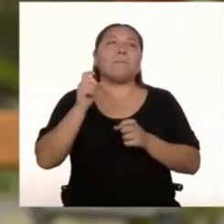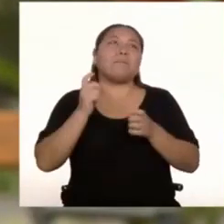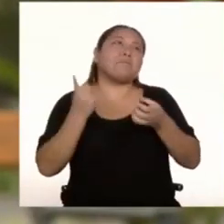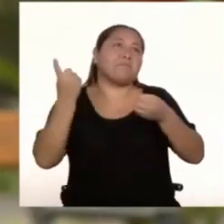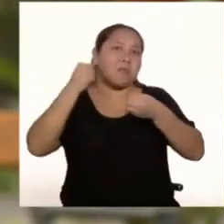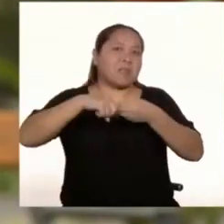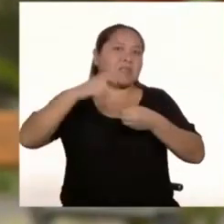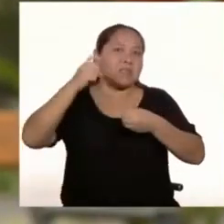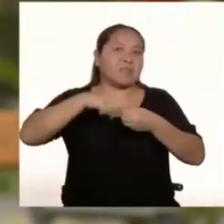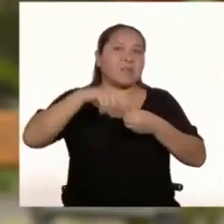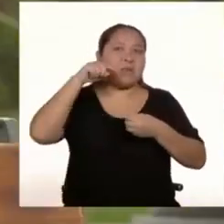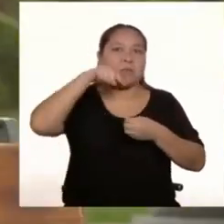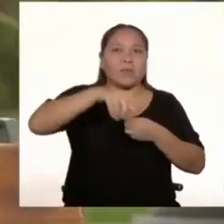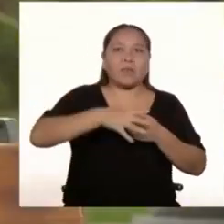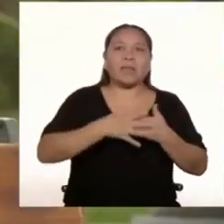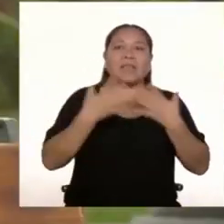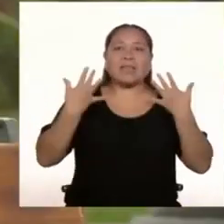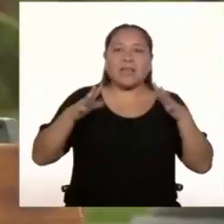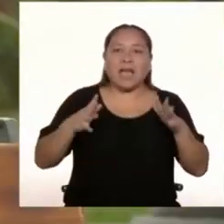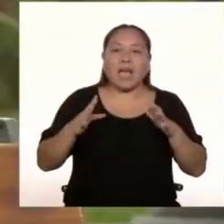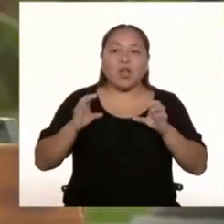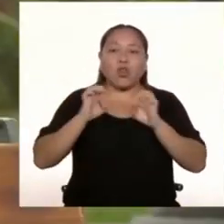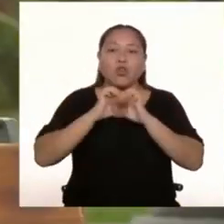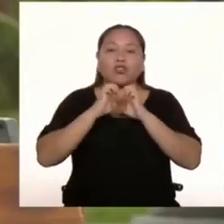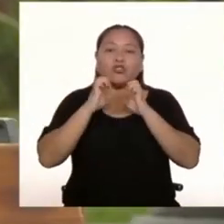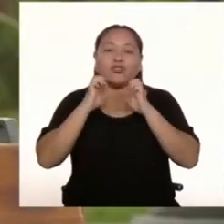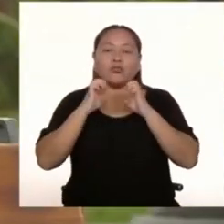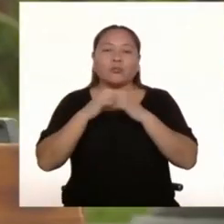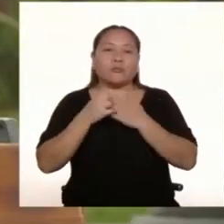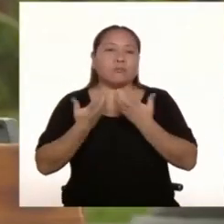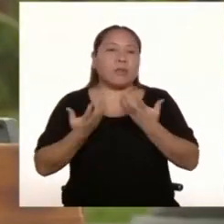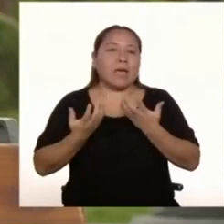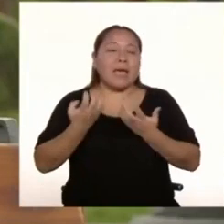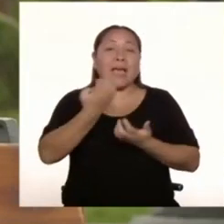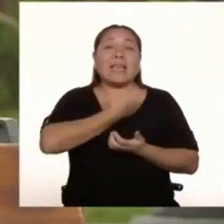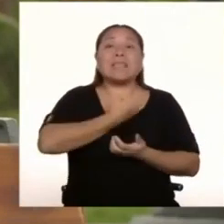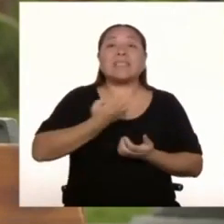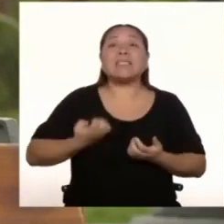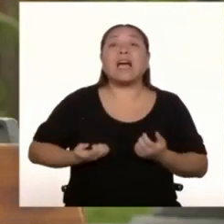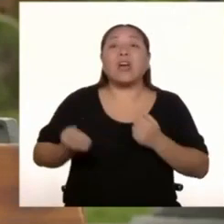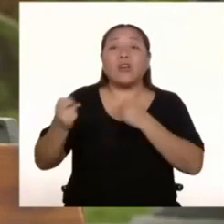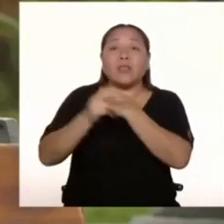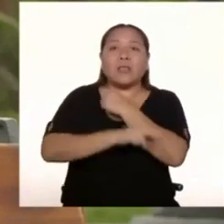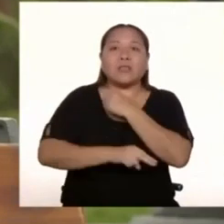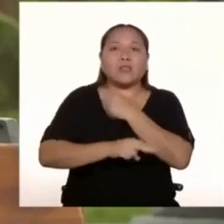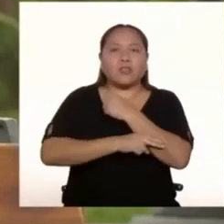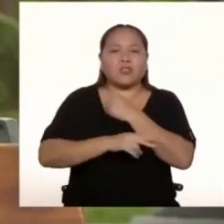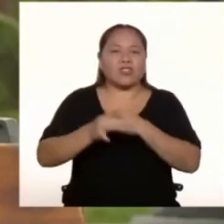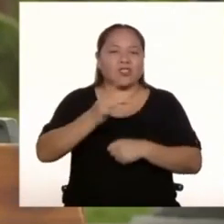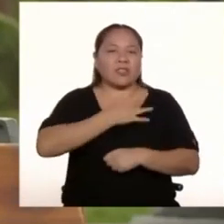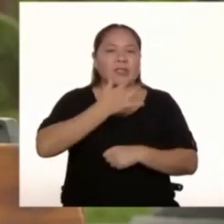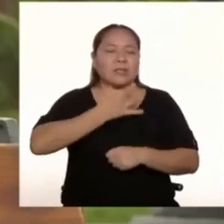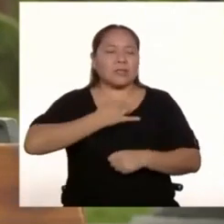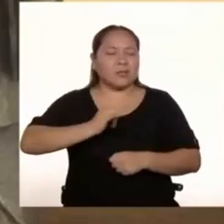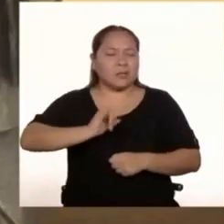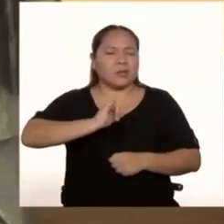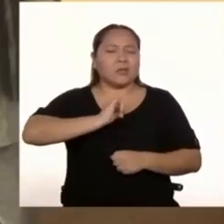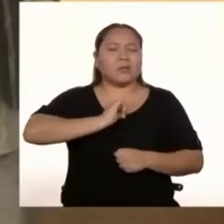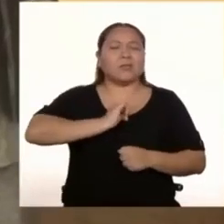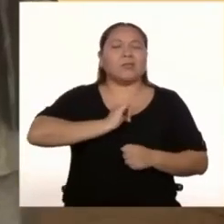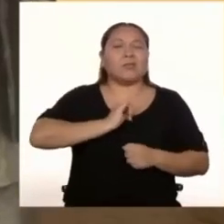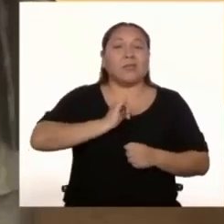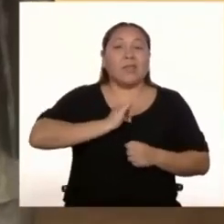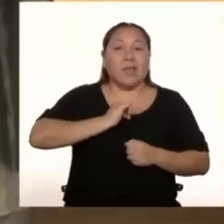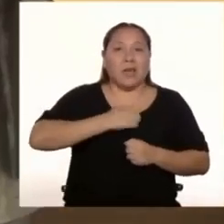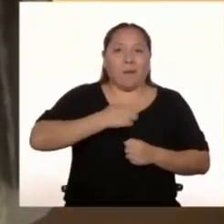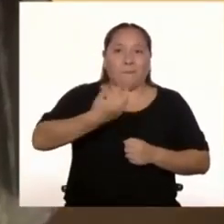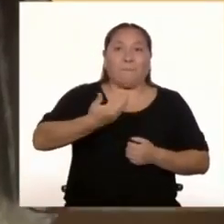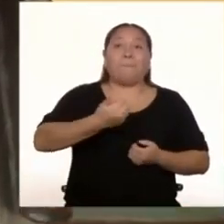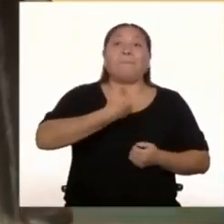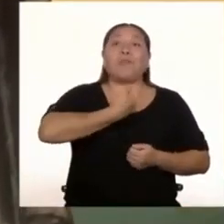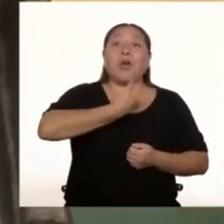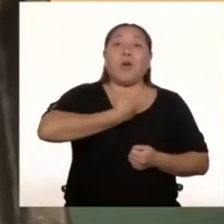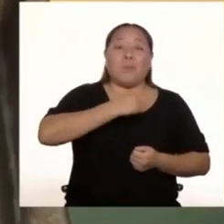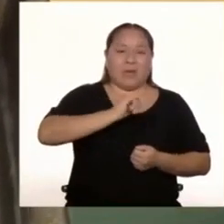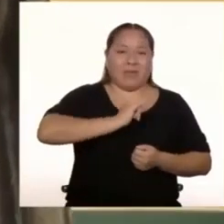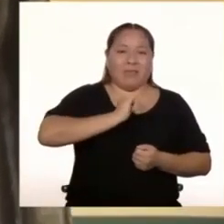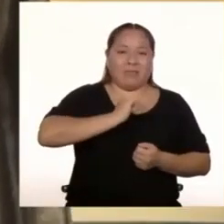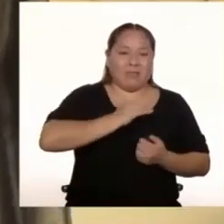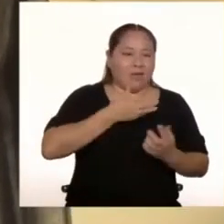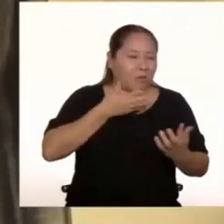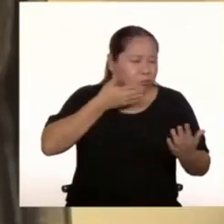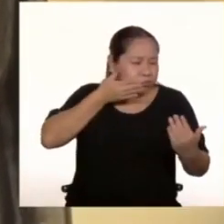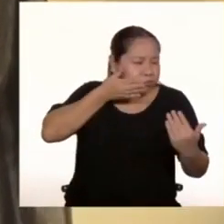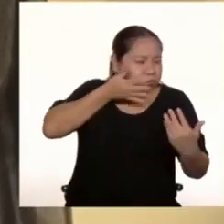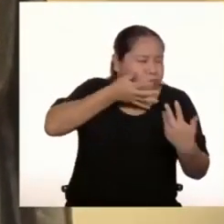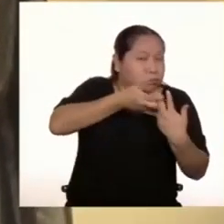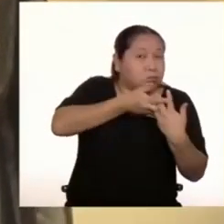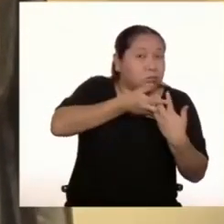los estados-nación. Estamos pasando de un momento de identificación con el rey a un momento de identidad con la patria y